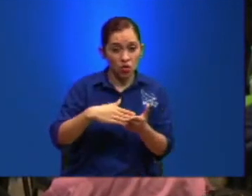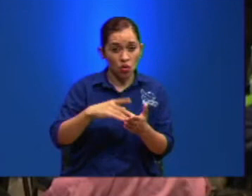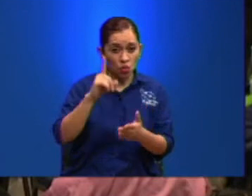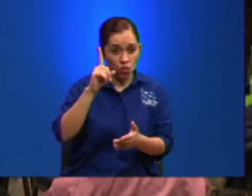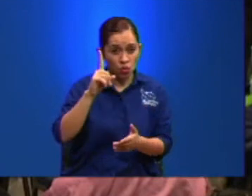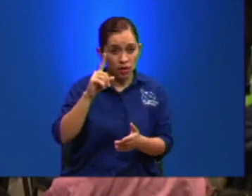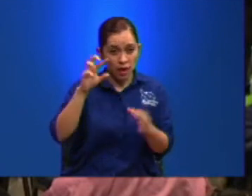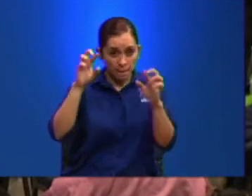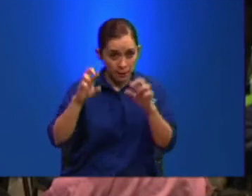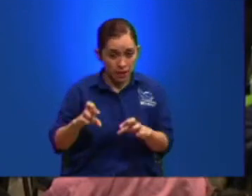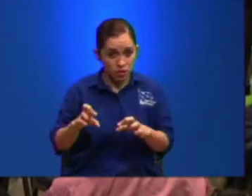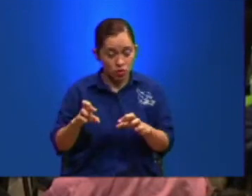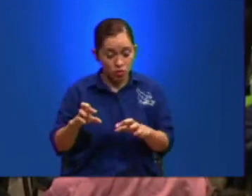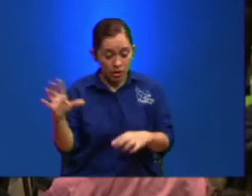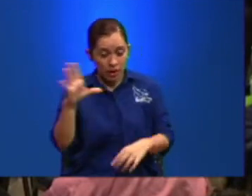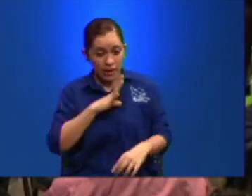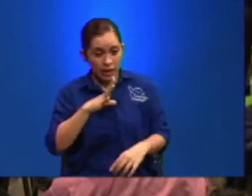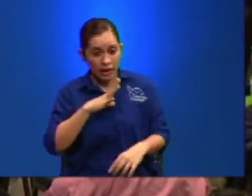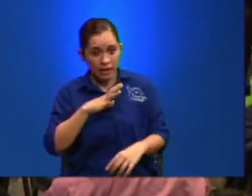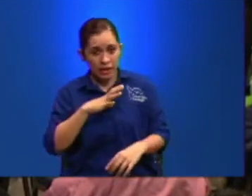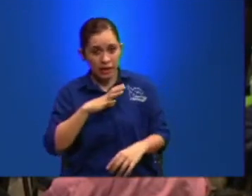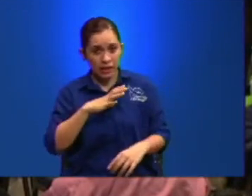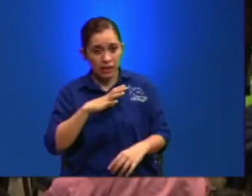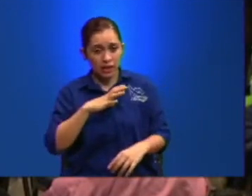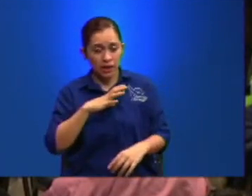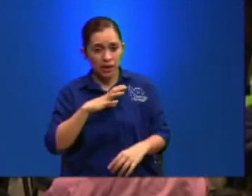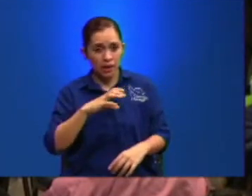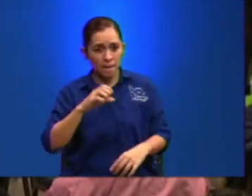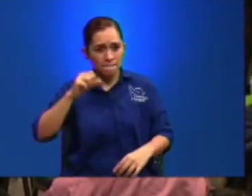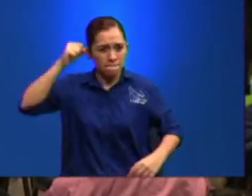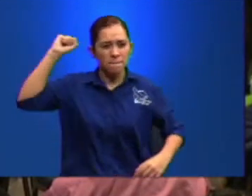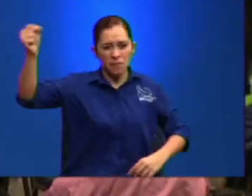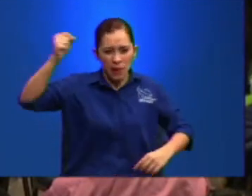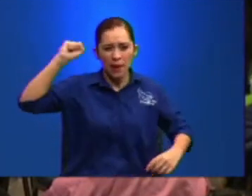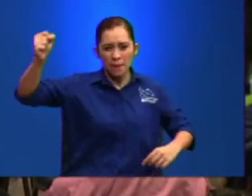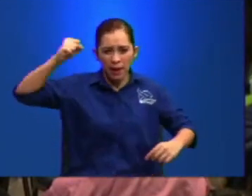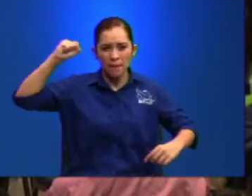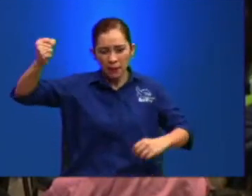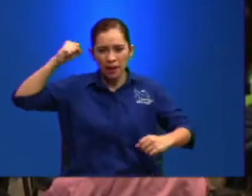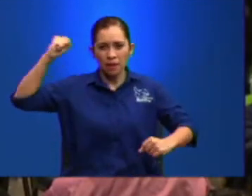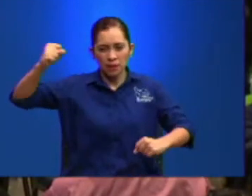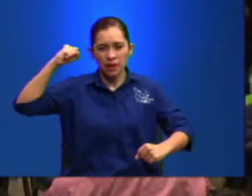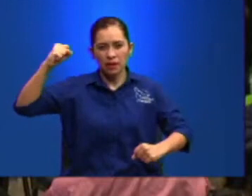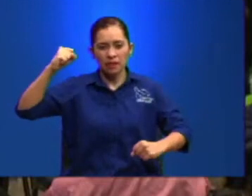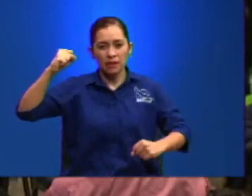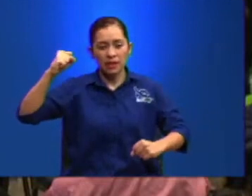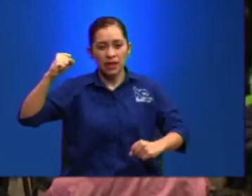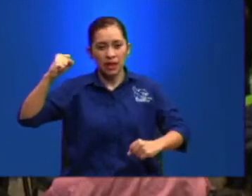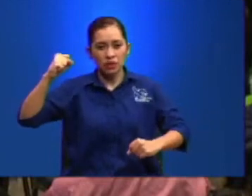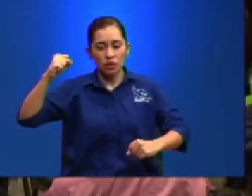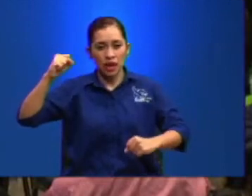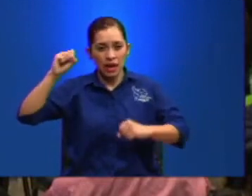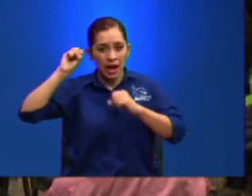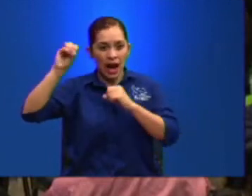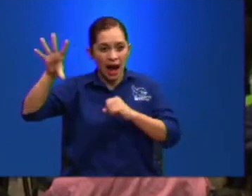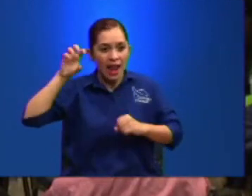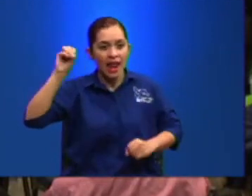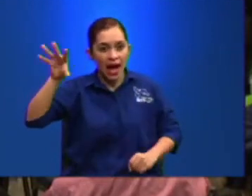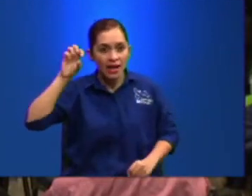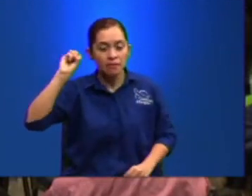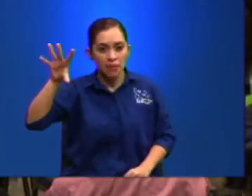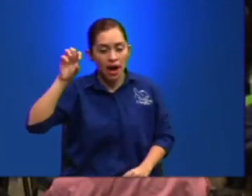la alarma para que la gente que vivía en el nivel del mar subiera a los